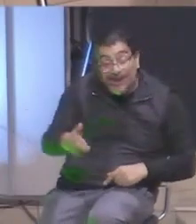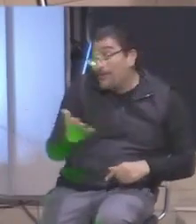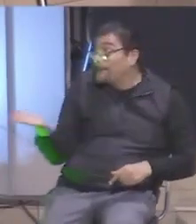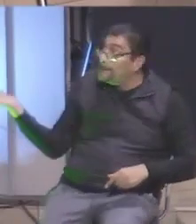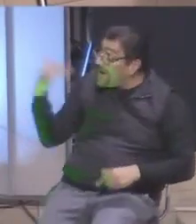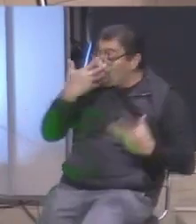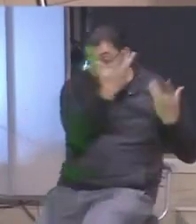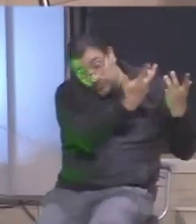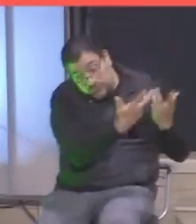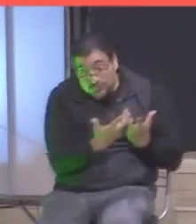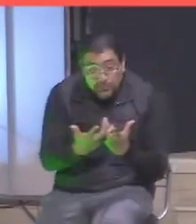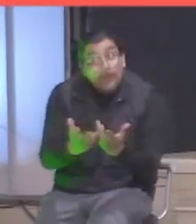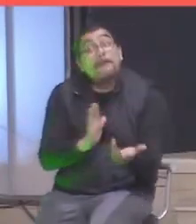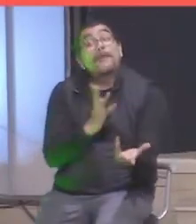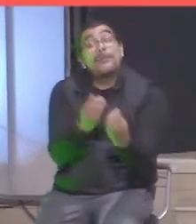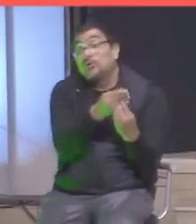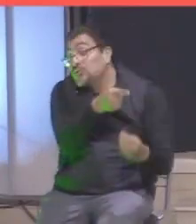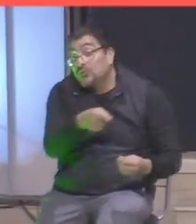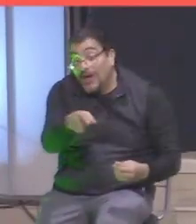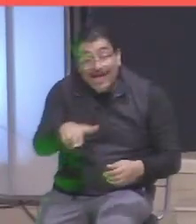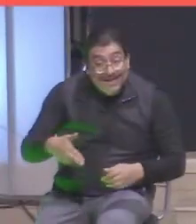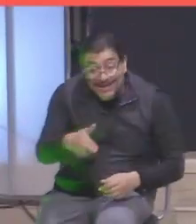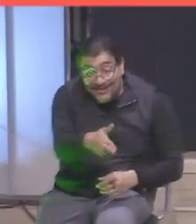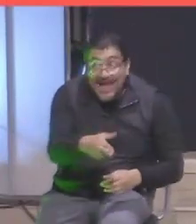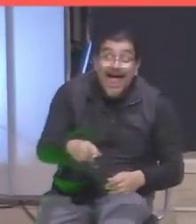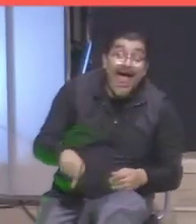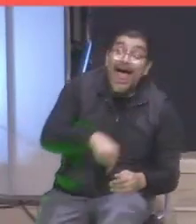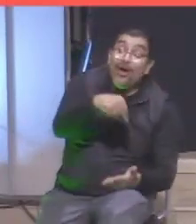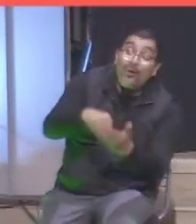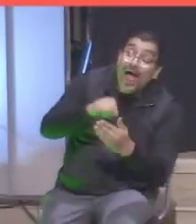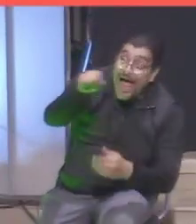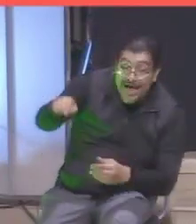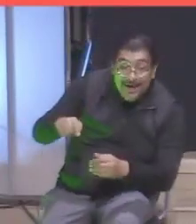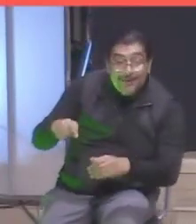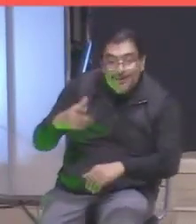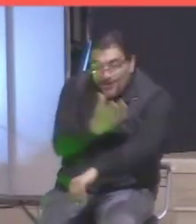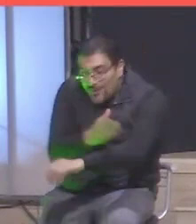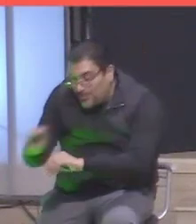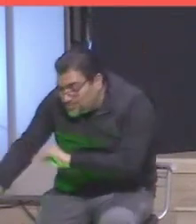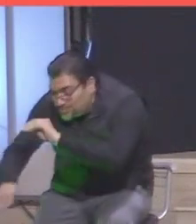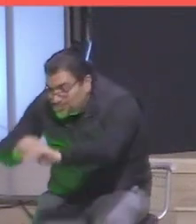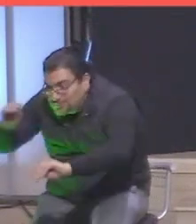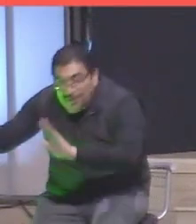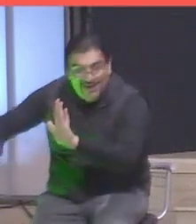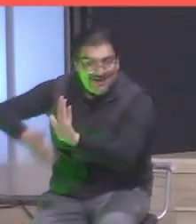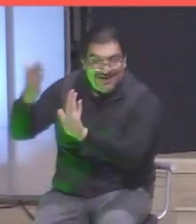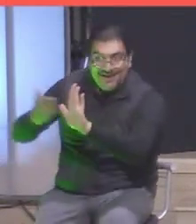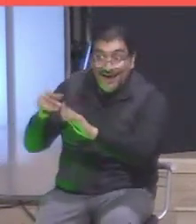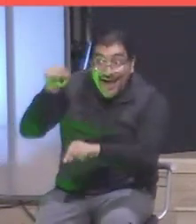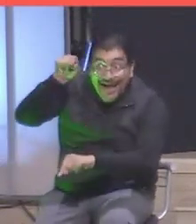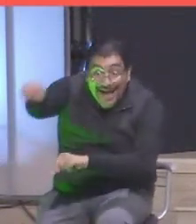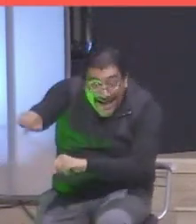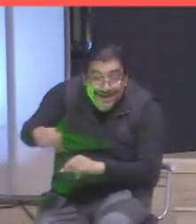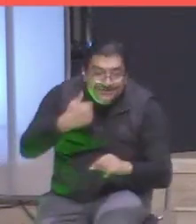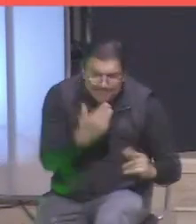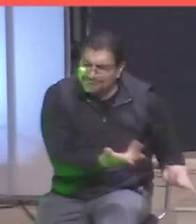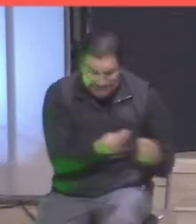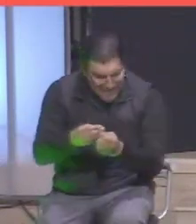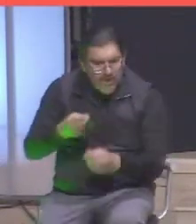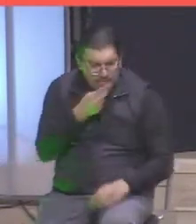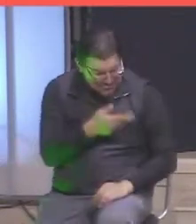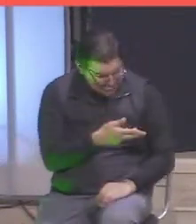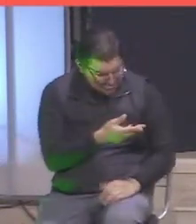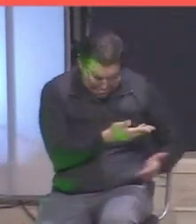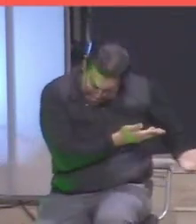ahora vamos ahora al Jordán y tomemos de allí cada uno una viga y hagamos de allí un lugar que habitemos y él dijo